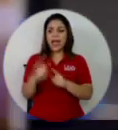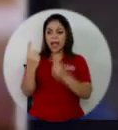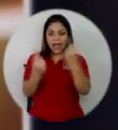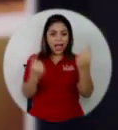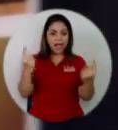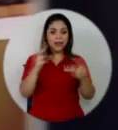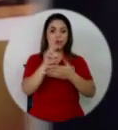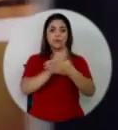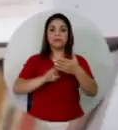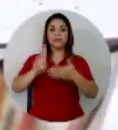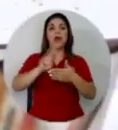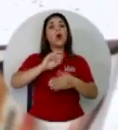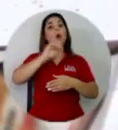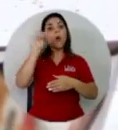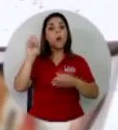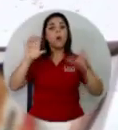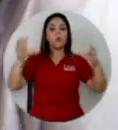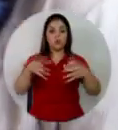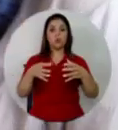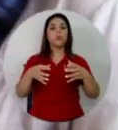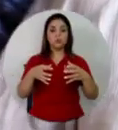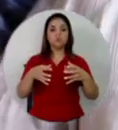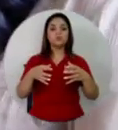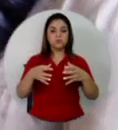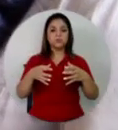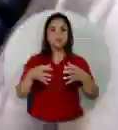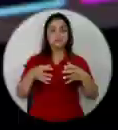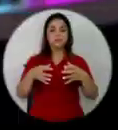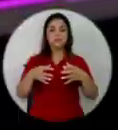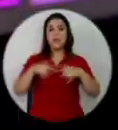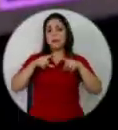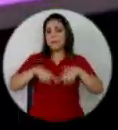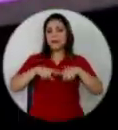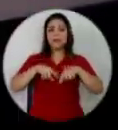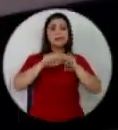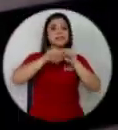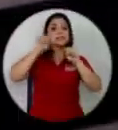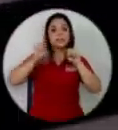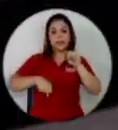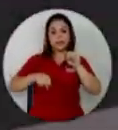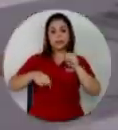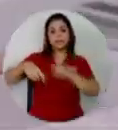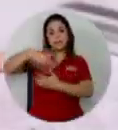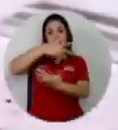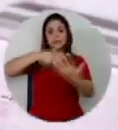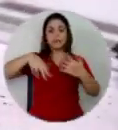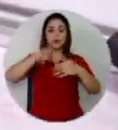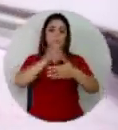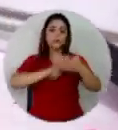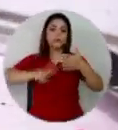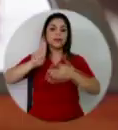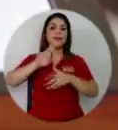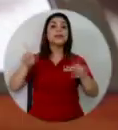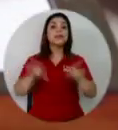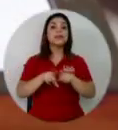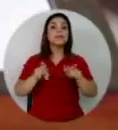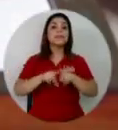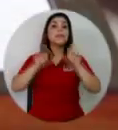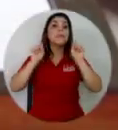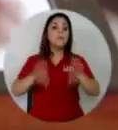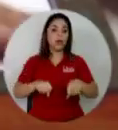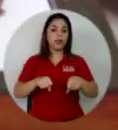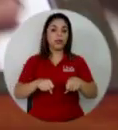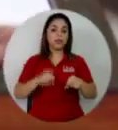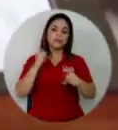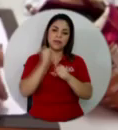manera independiente por cada una de las universidades o se pueden plantear de manera conjunta con visión de sistema interuniversitaria, y